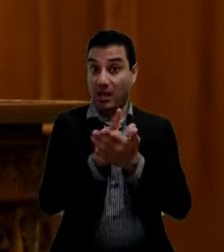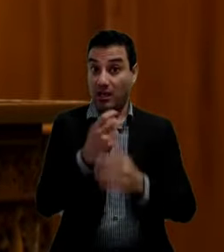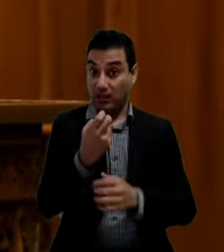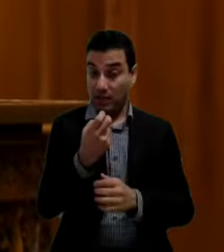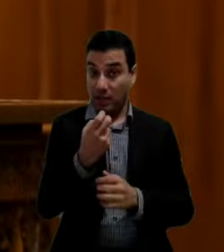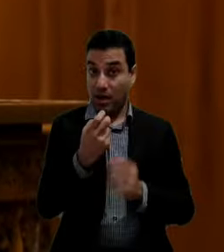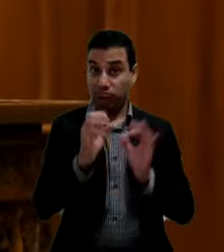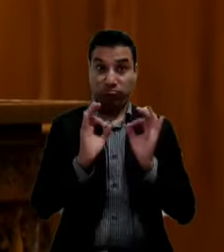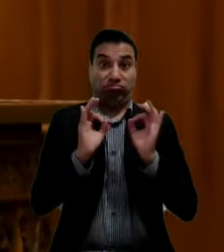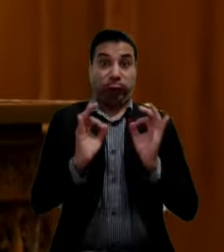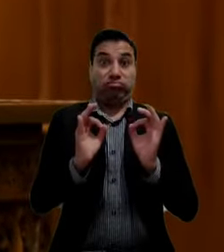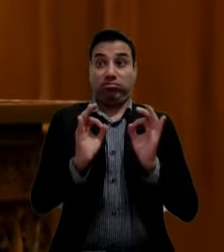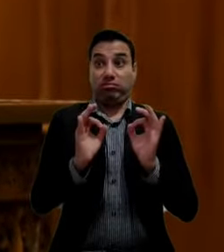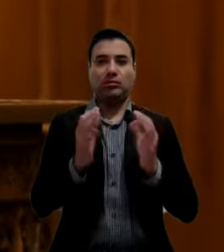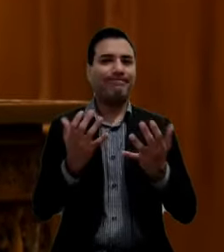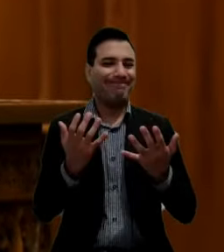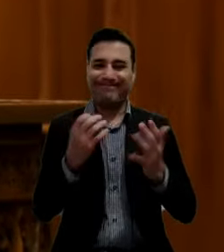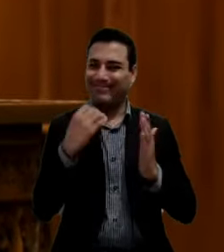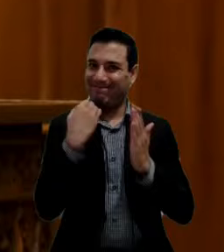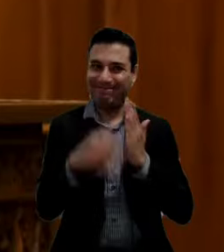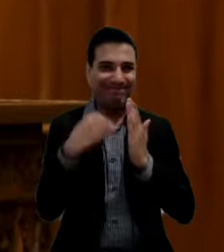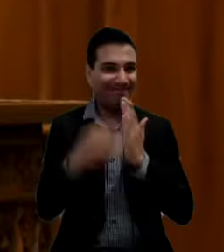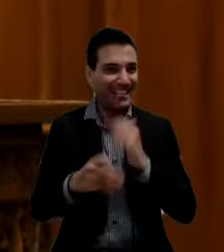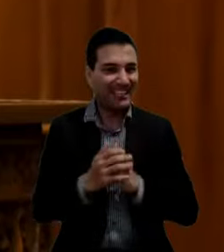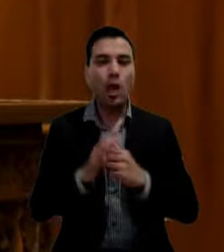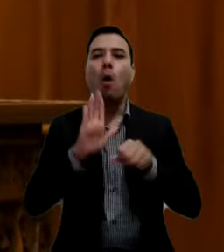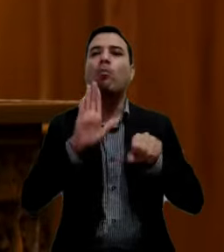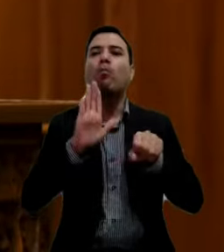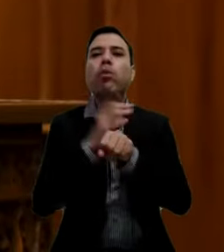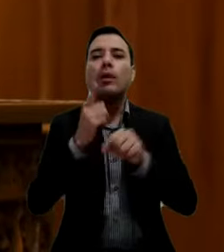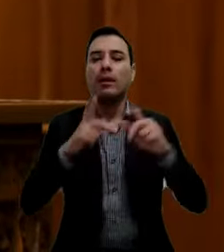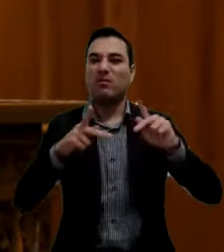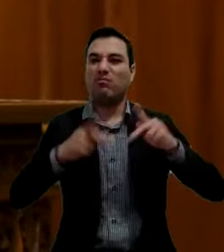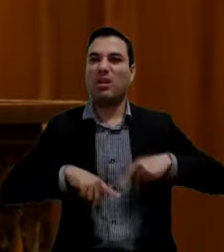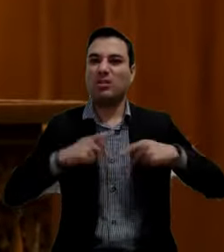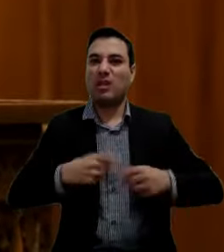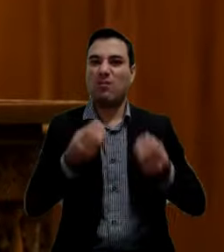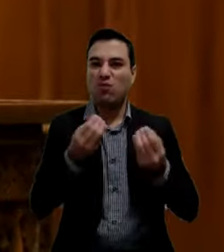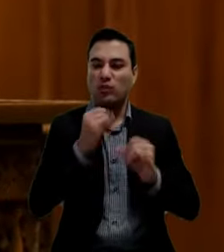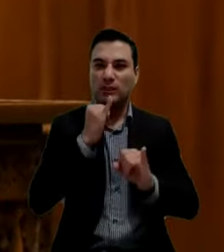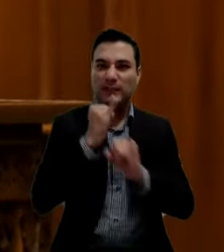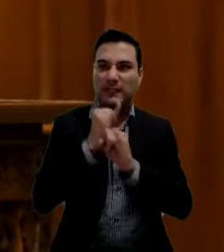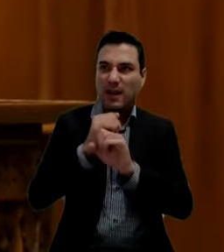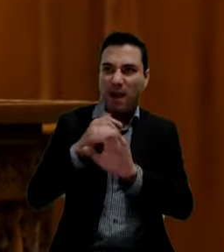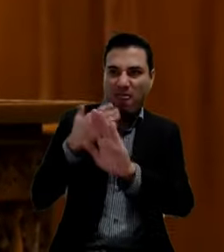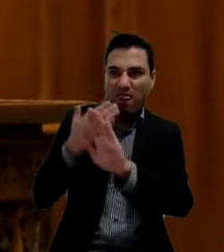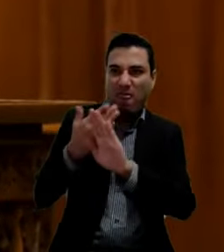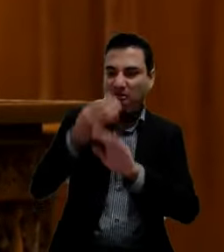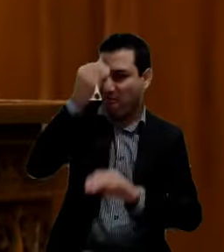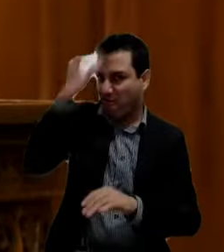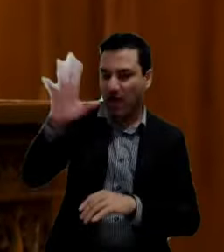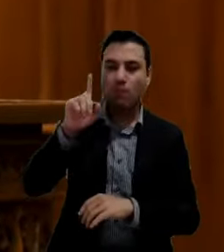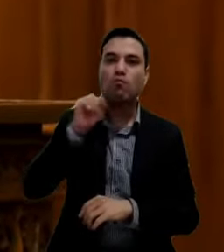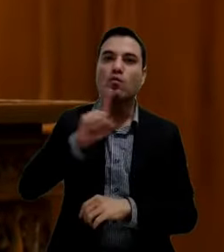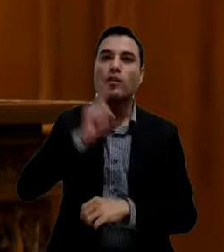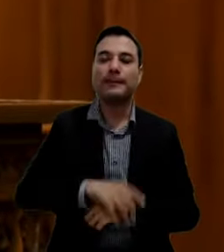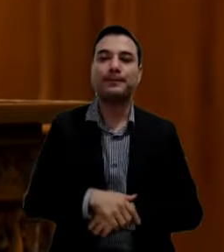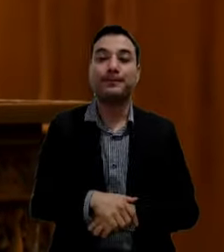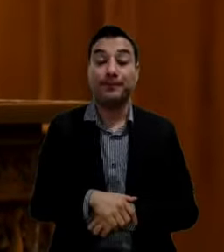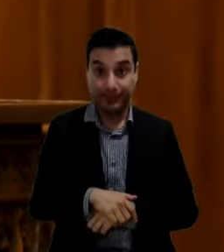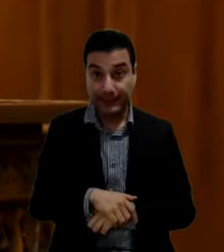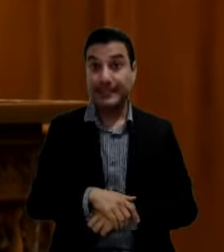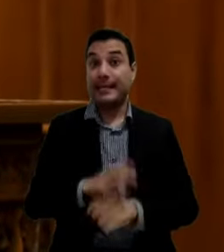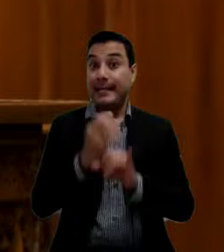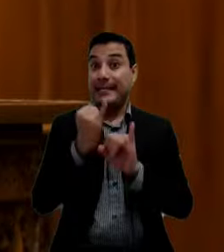vacío por donde transita la impunidad de los violentadores digitales. Regular la violencia digital en razón de